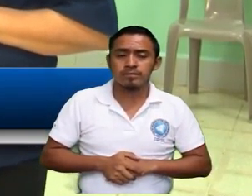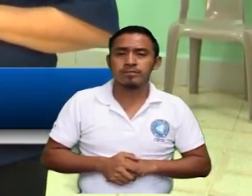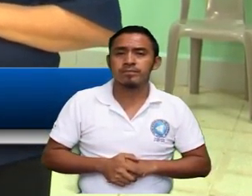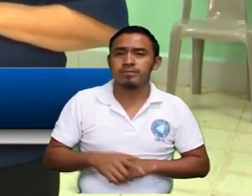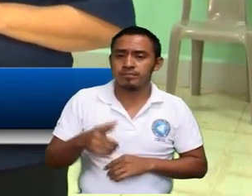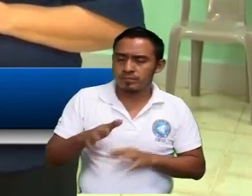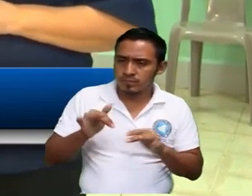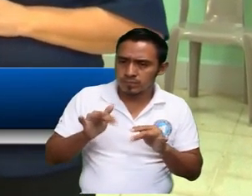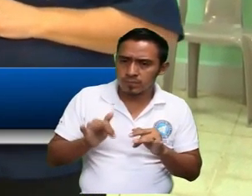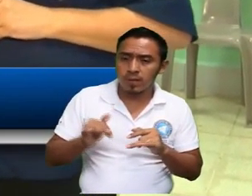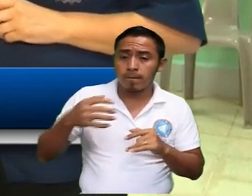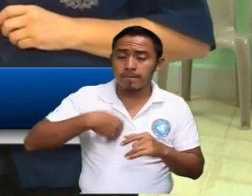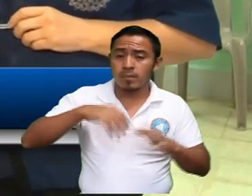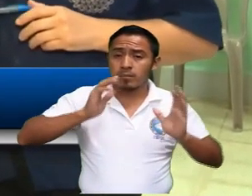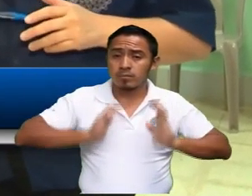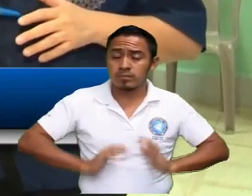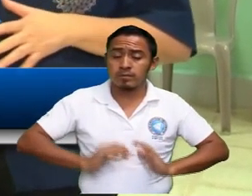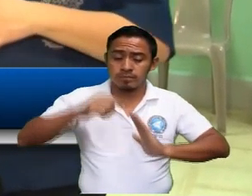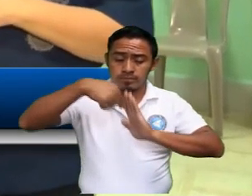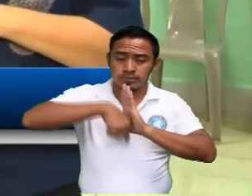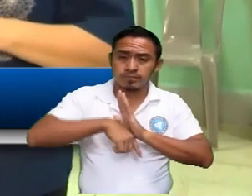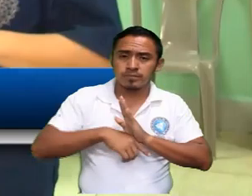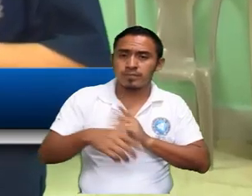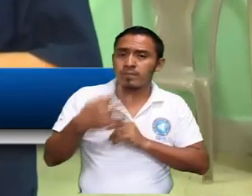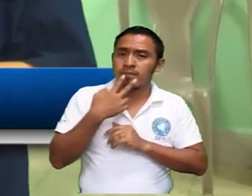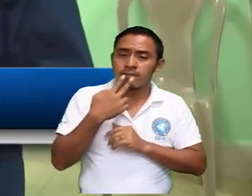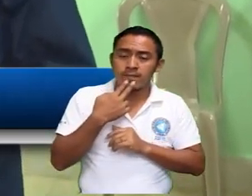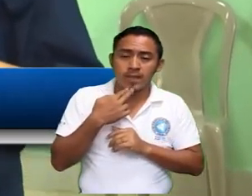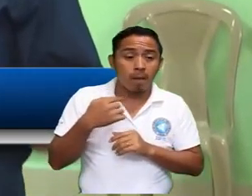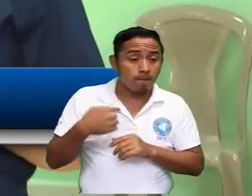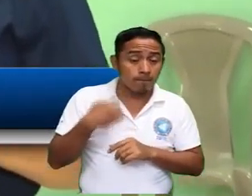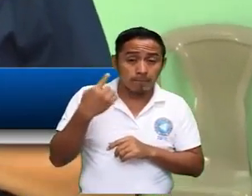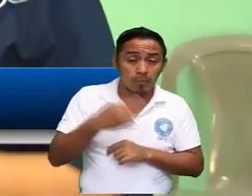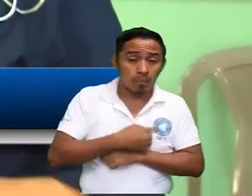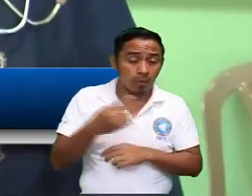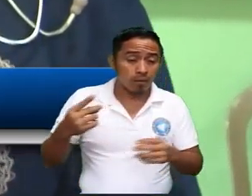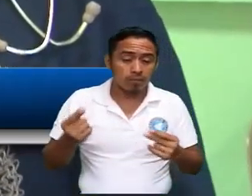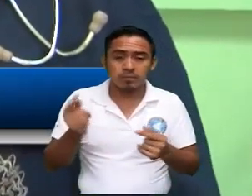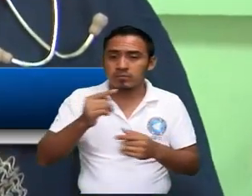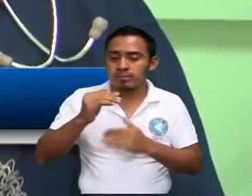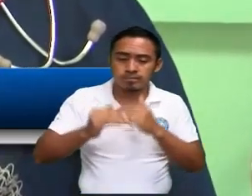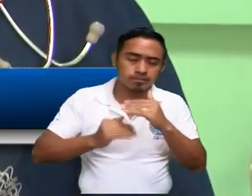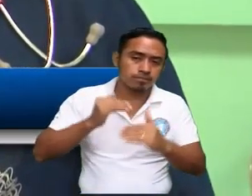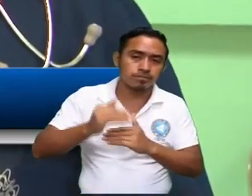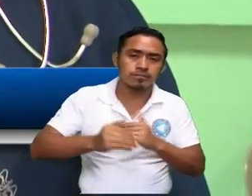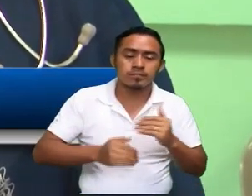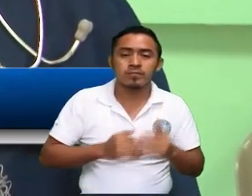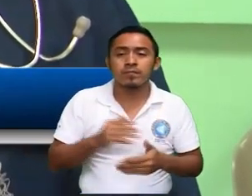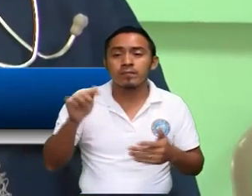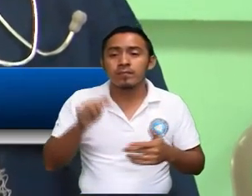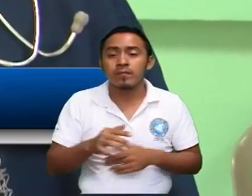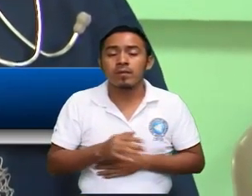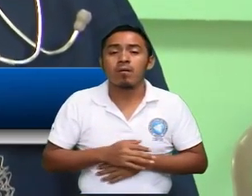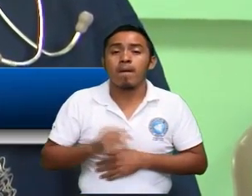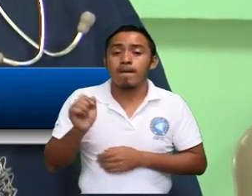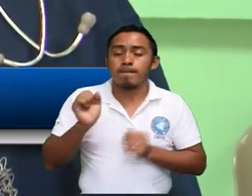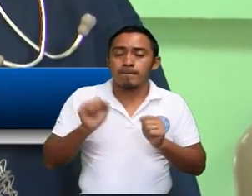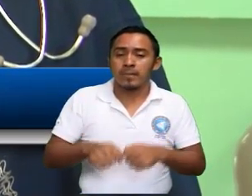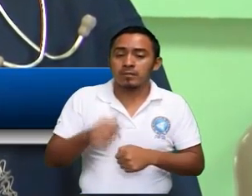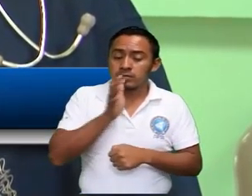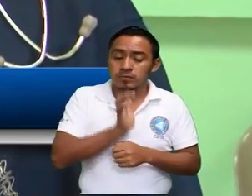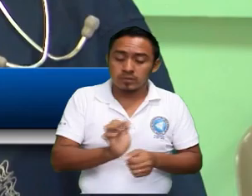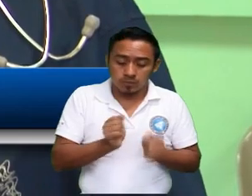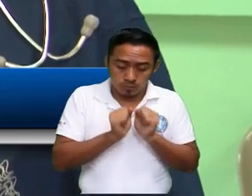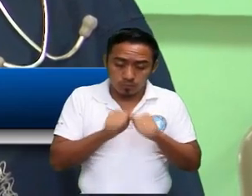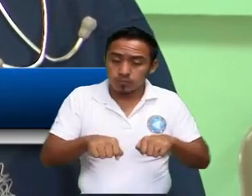tienen madurez sistémica. Sí, eso no, sí. La madurez no se corrige de un día a otro. Claro, ese es un proceso. Claro. Y entonces dentro del proceso, para que yo haga que el niño